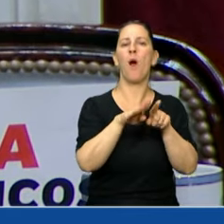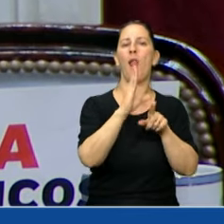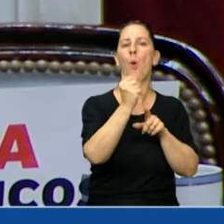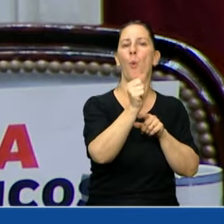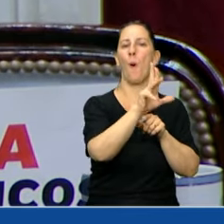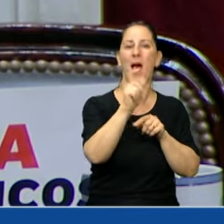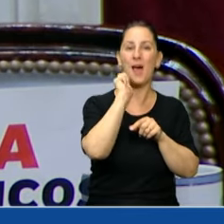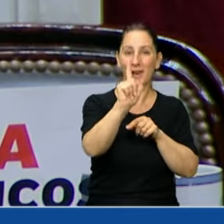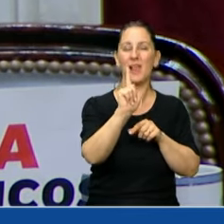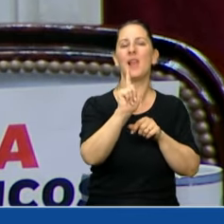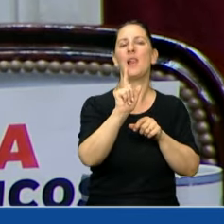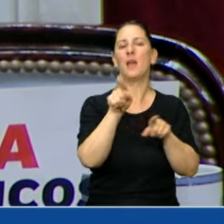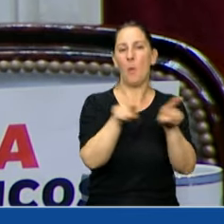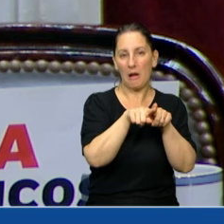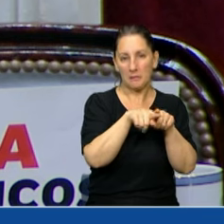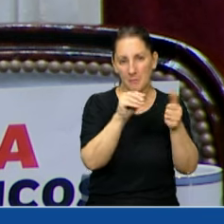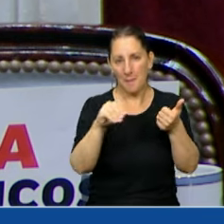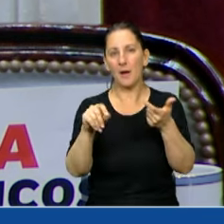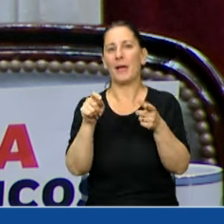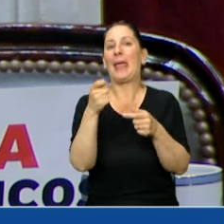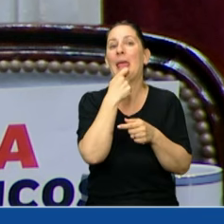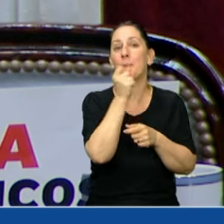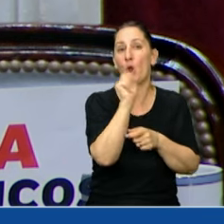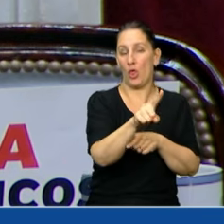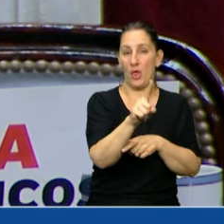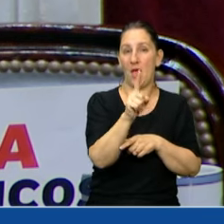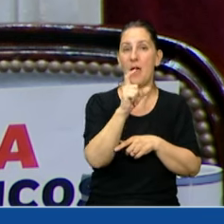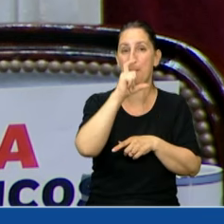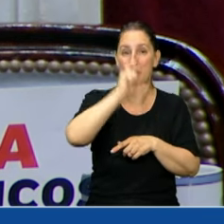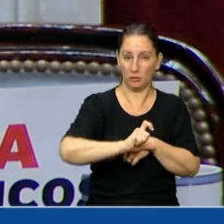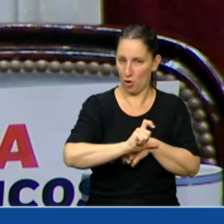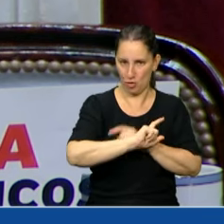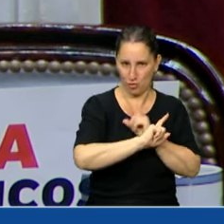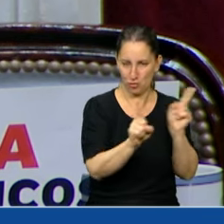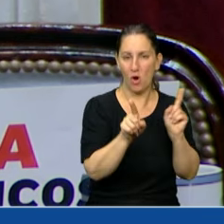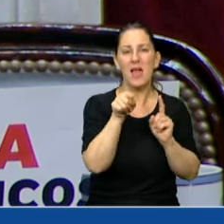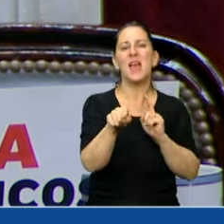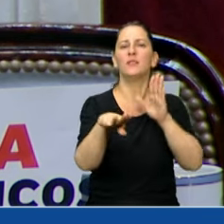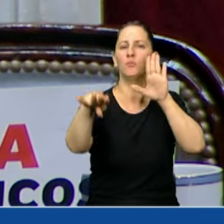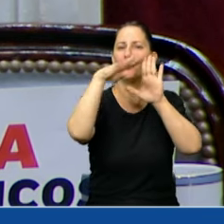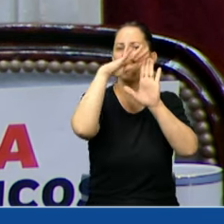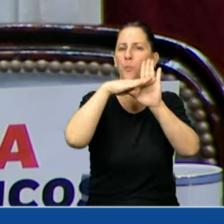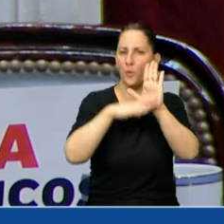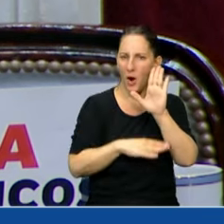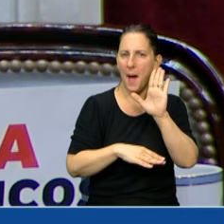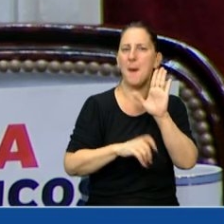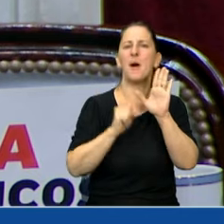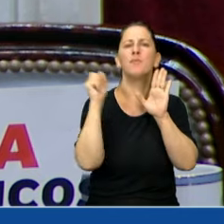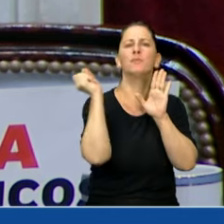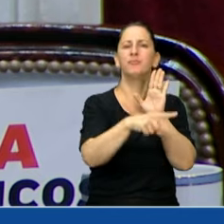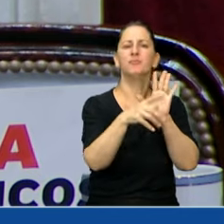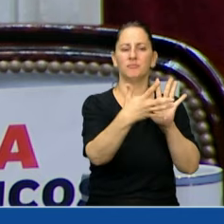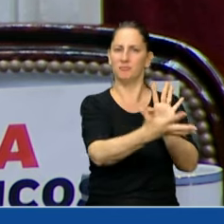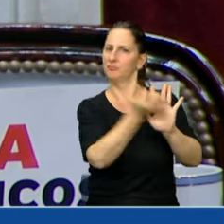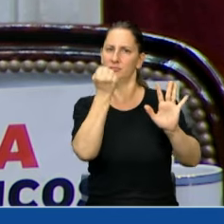demás eh para el caso del petróleo tiene que ver con un programa de fondo que tiene que ver con la nacionalización